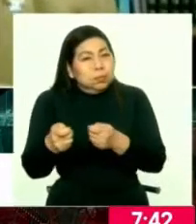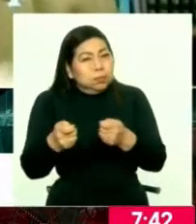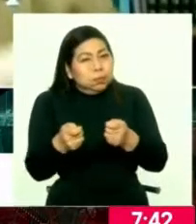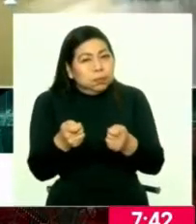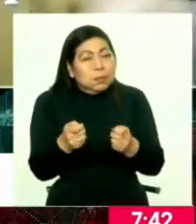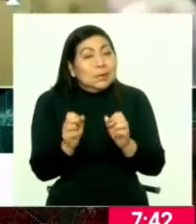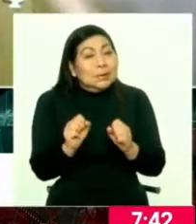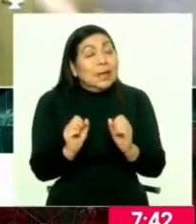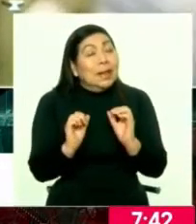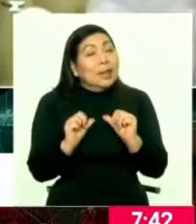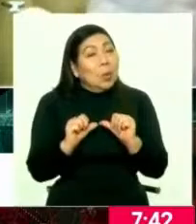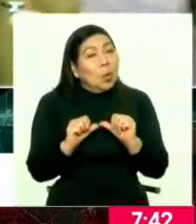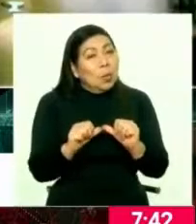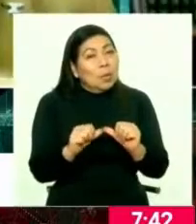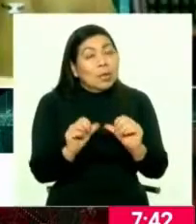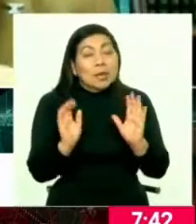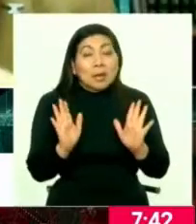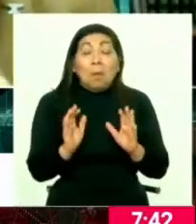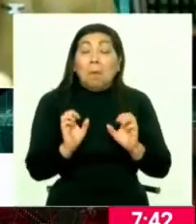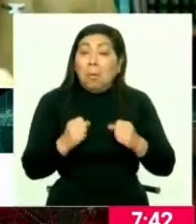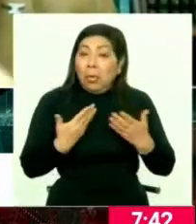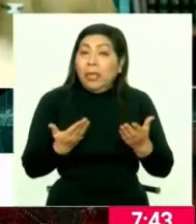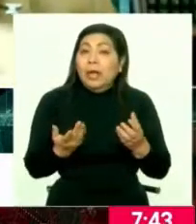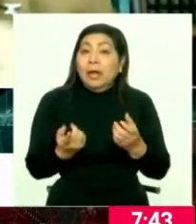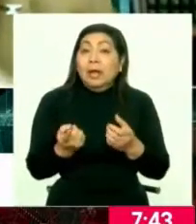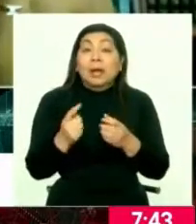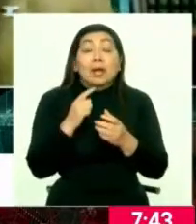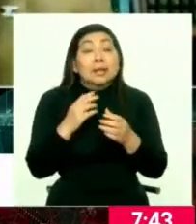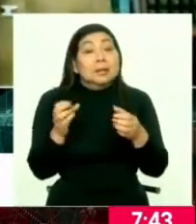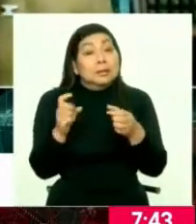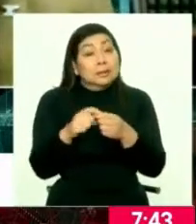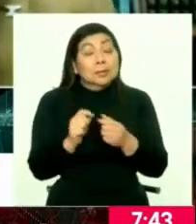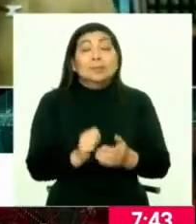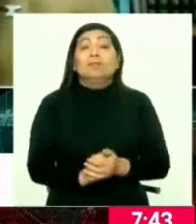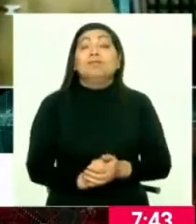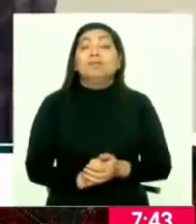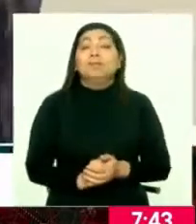eso para que se mantenga de todas maneras el poder del Reino Unido en el planeta, ¿no?